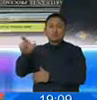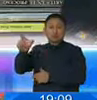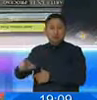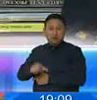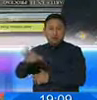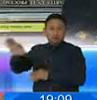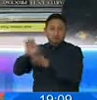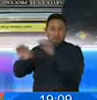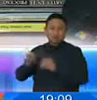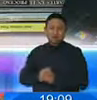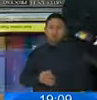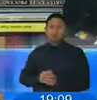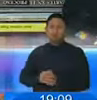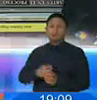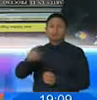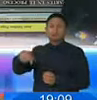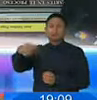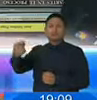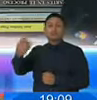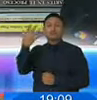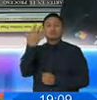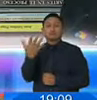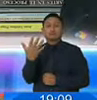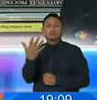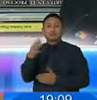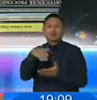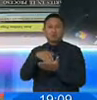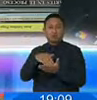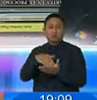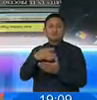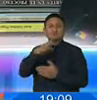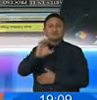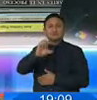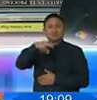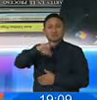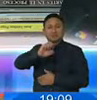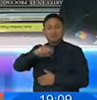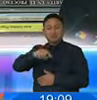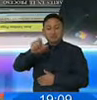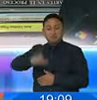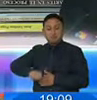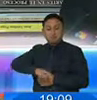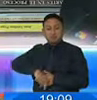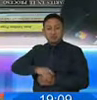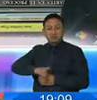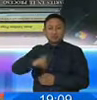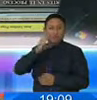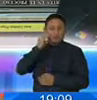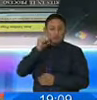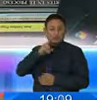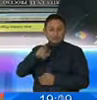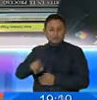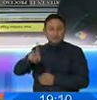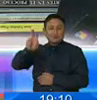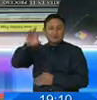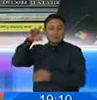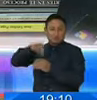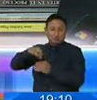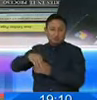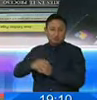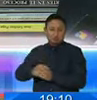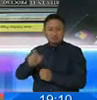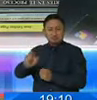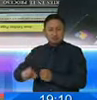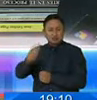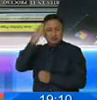Se esperaría que los siguientes 5 integrantes del Consejo Electoral sean personas que tengan experiencia en esa área, gente que sepa,